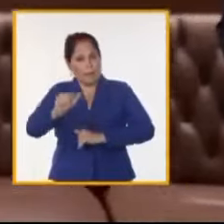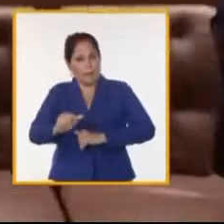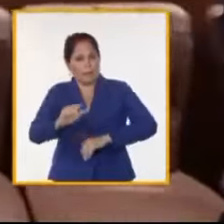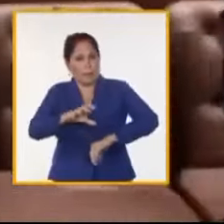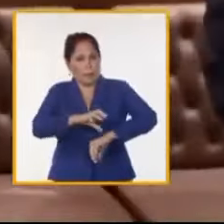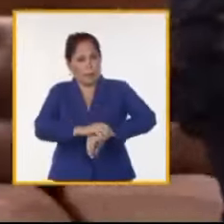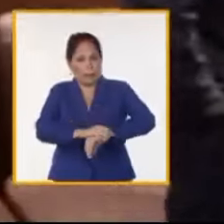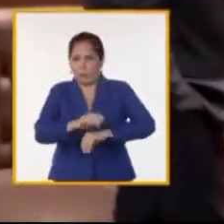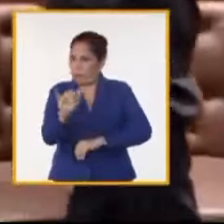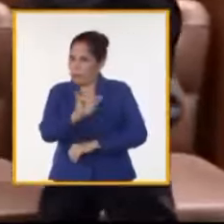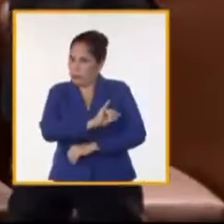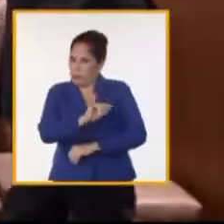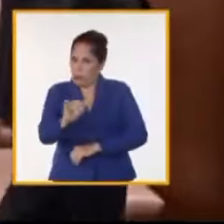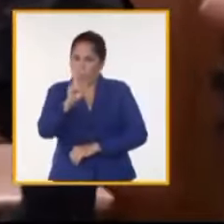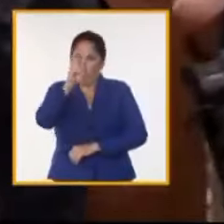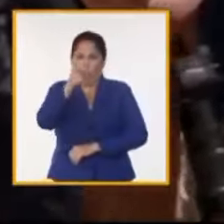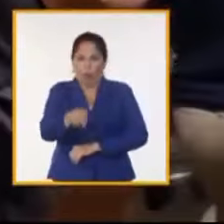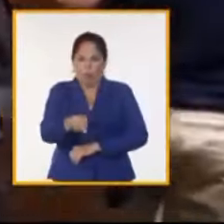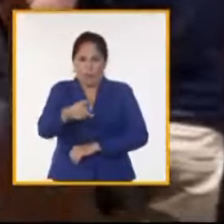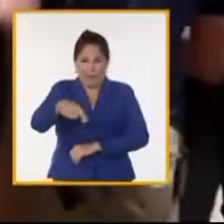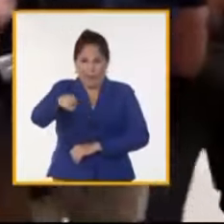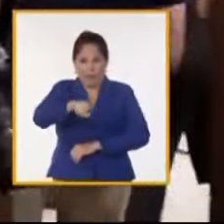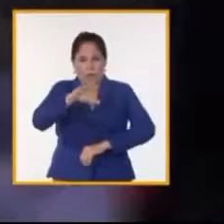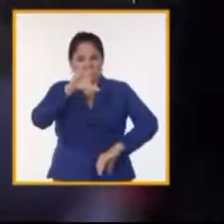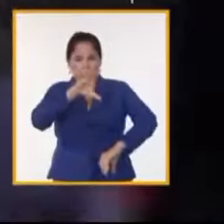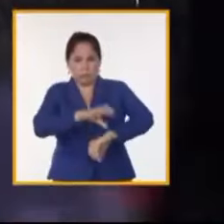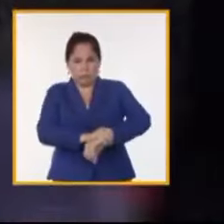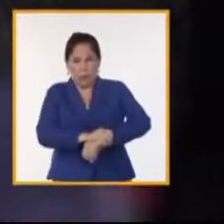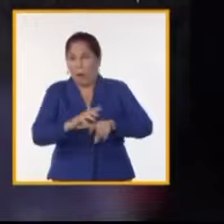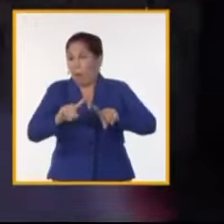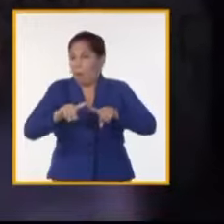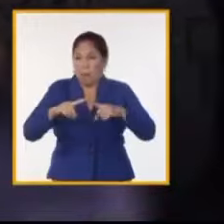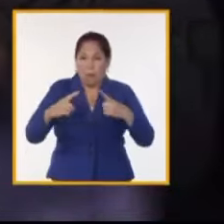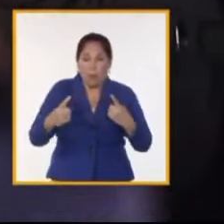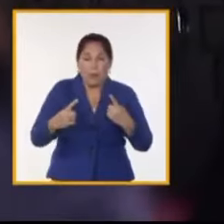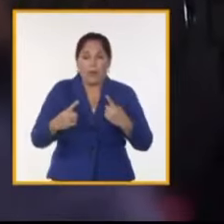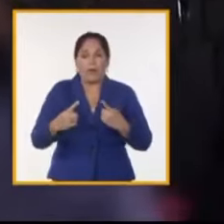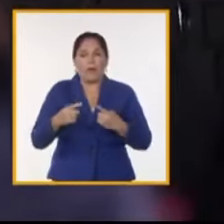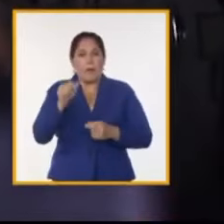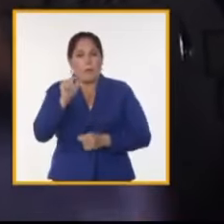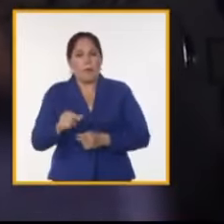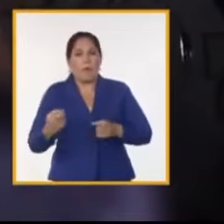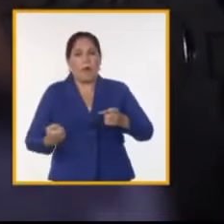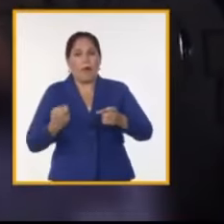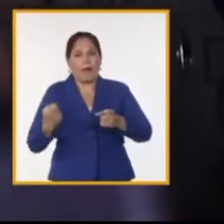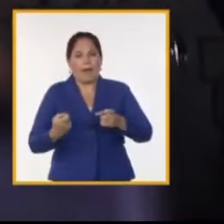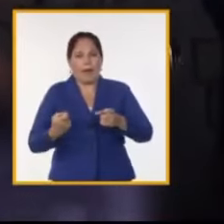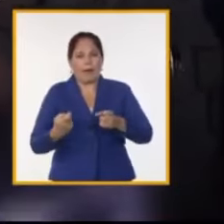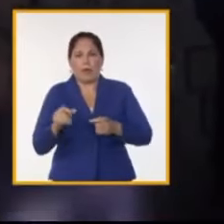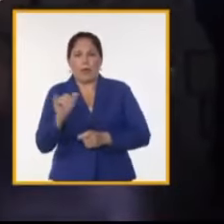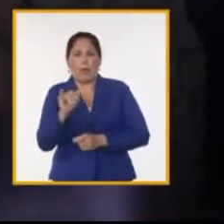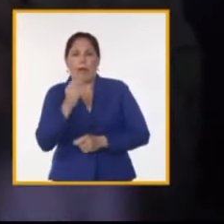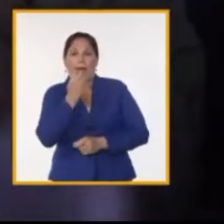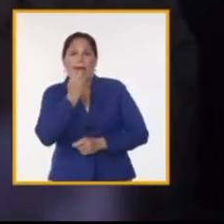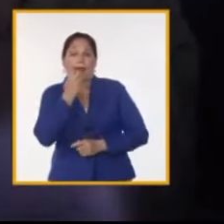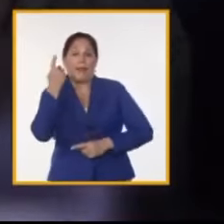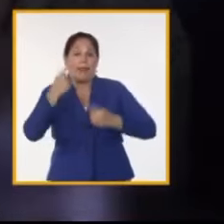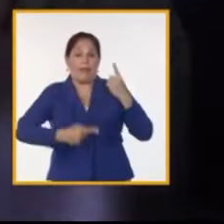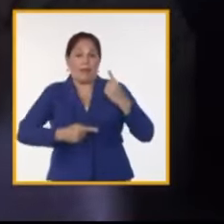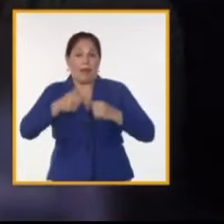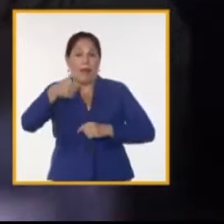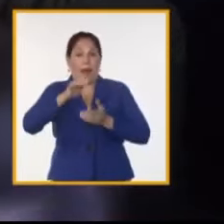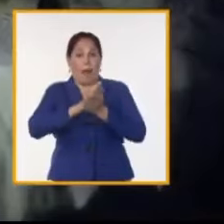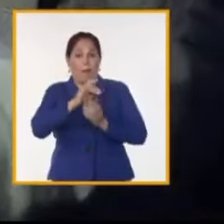netanyahu las órdenes de detención se han emitido en relación con acciones durante la guerra entre las tropas israelíes y jamás que